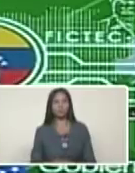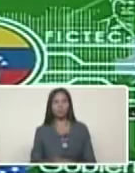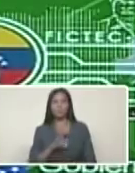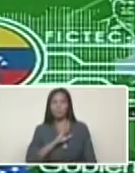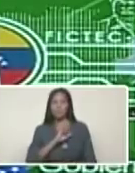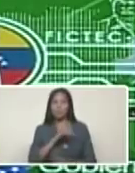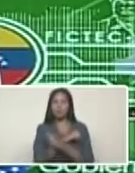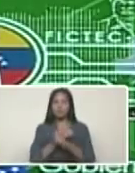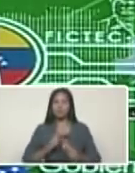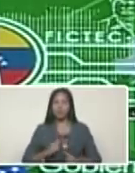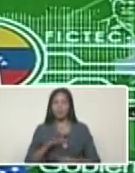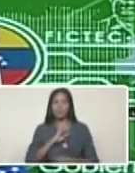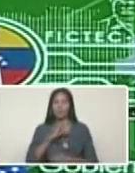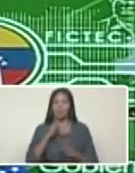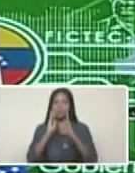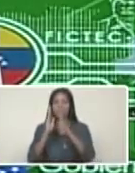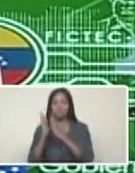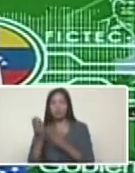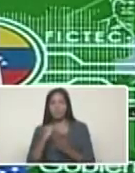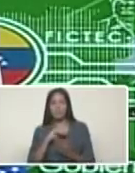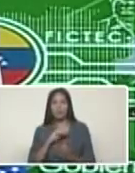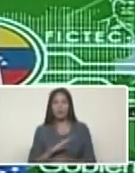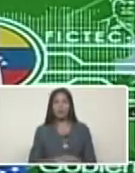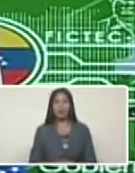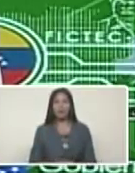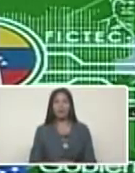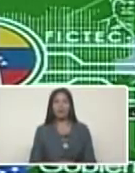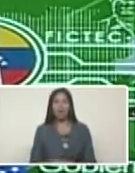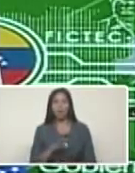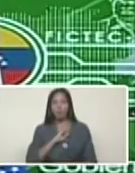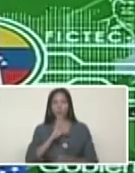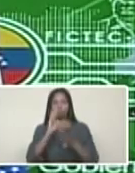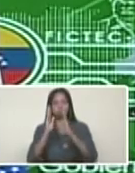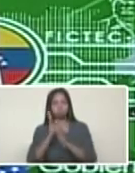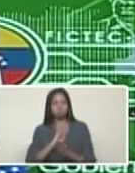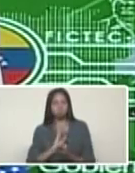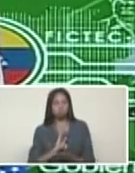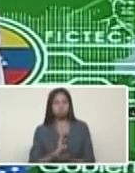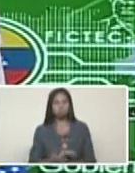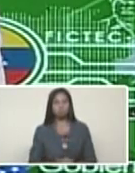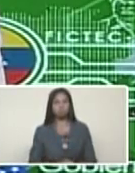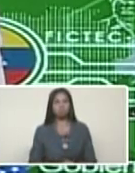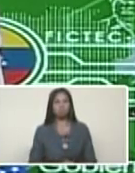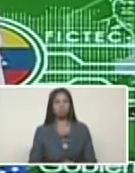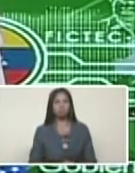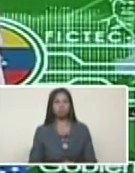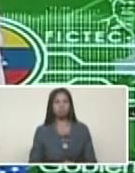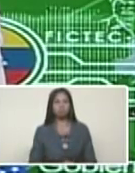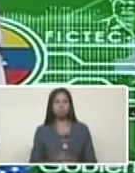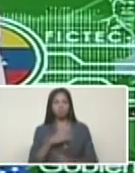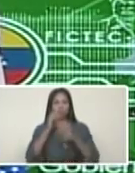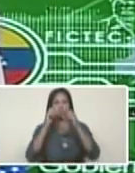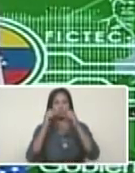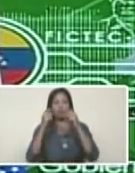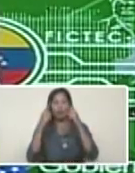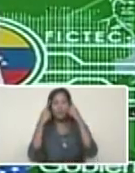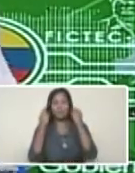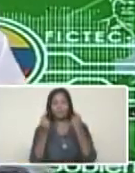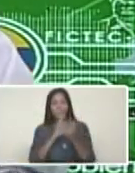Fuerza Armada, con su disciplina, con su organización, con su capacidad de